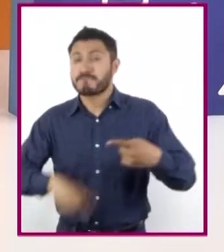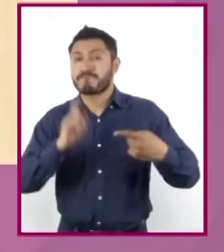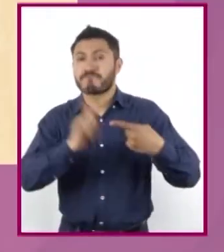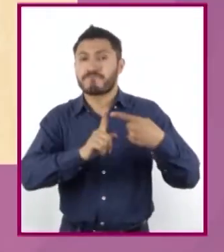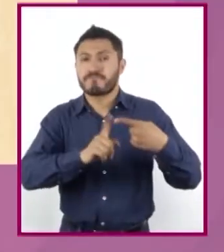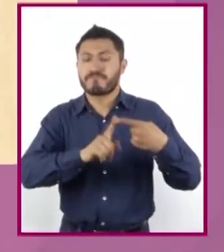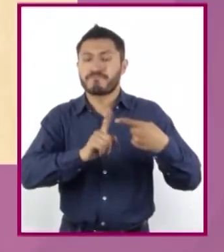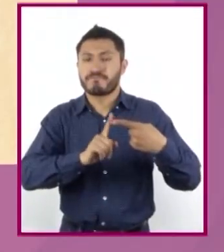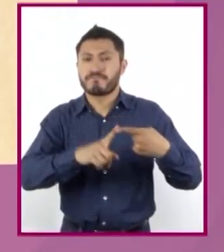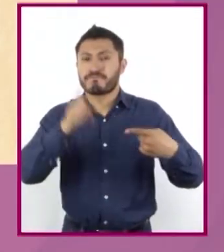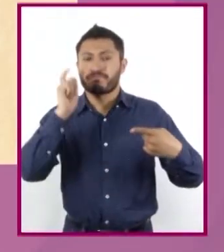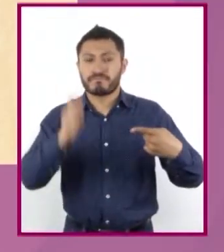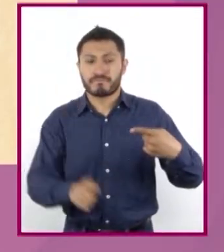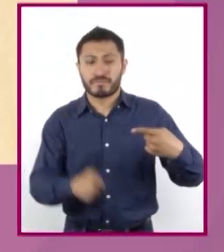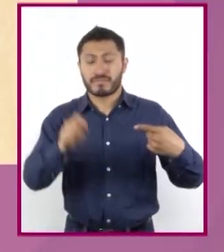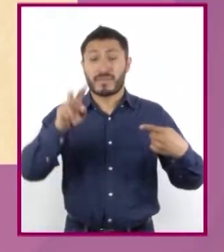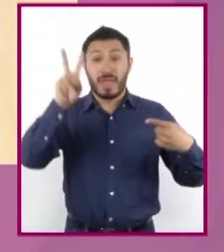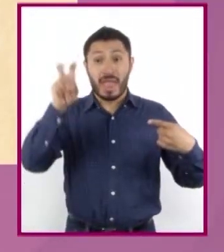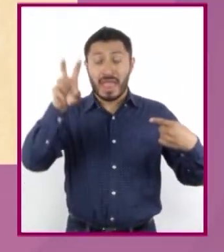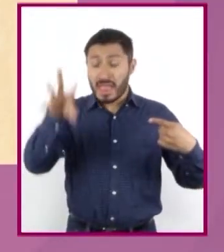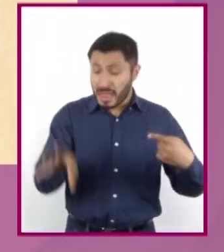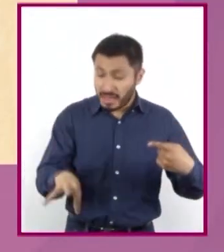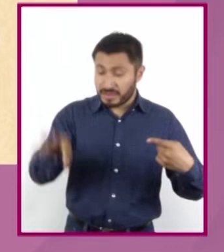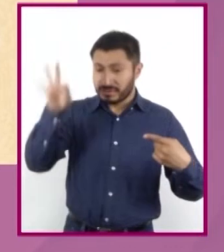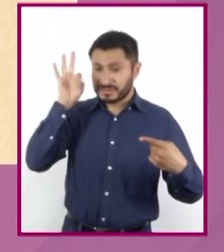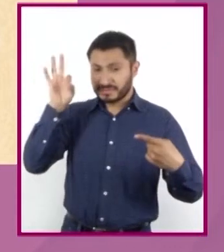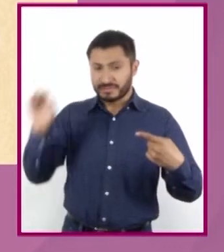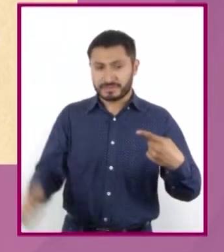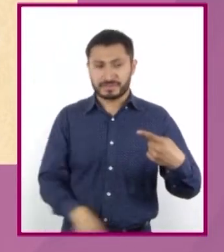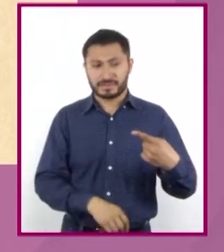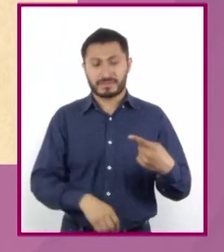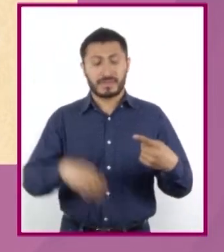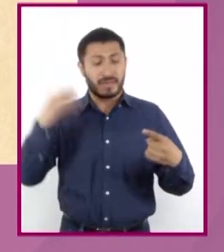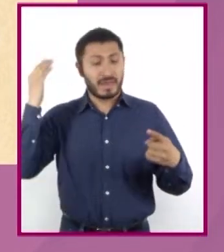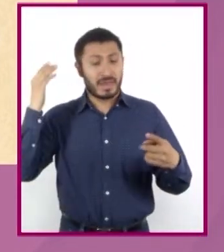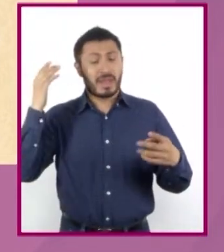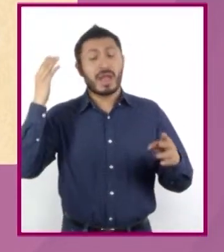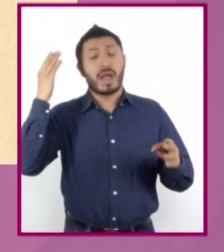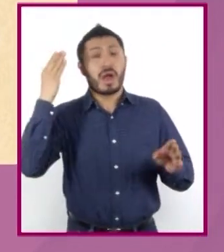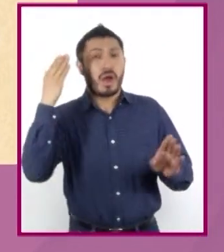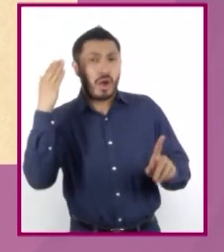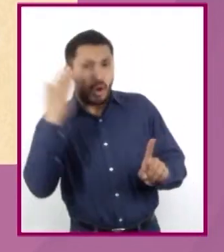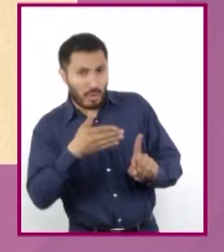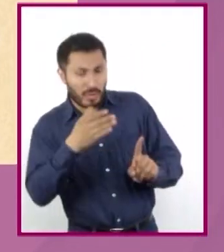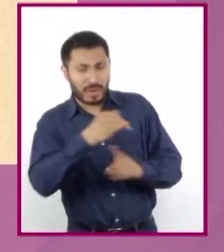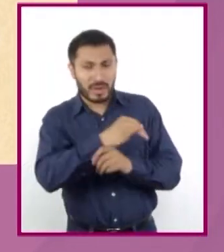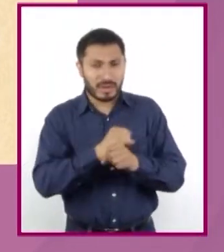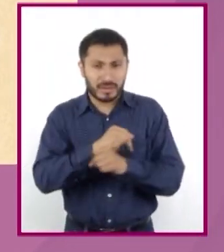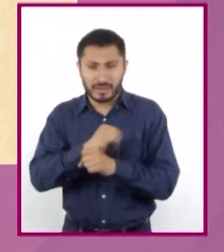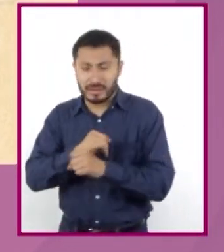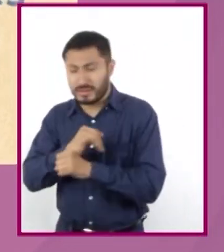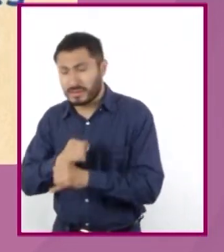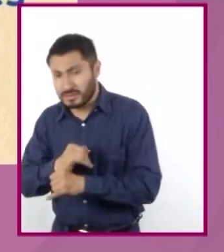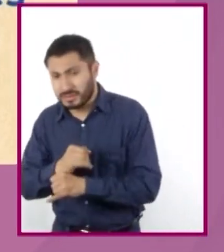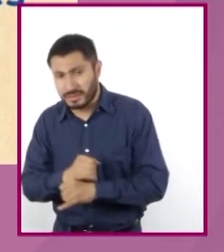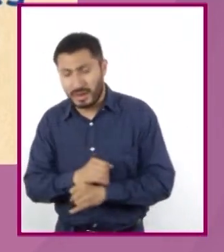en elección del tema, objetivos de la investigación y formulación de